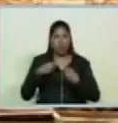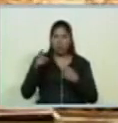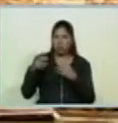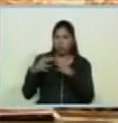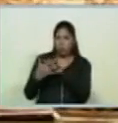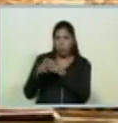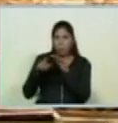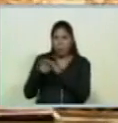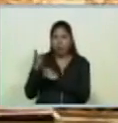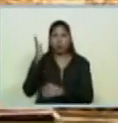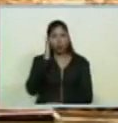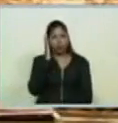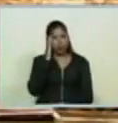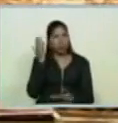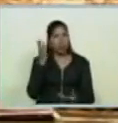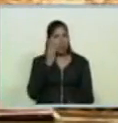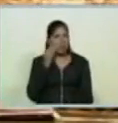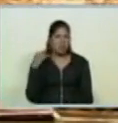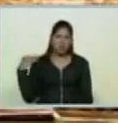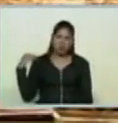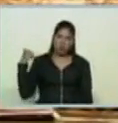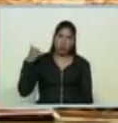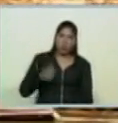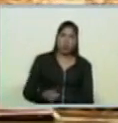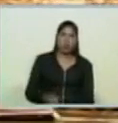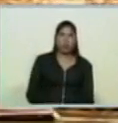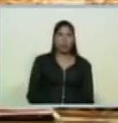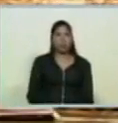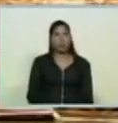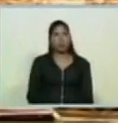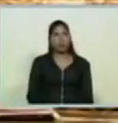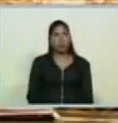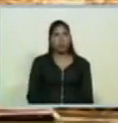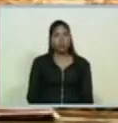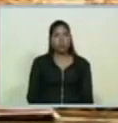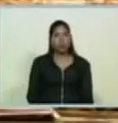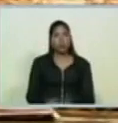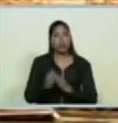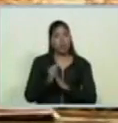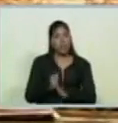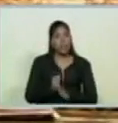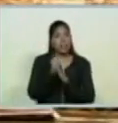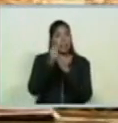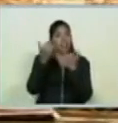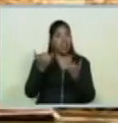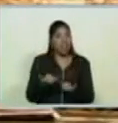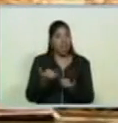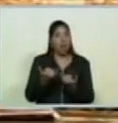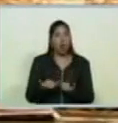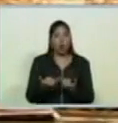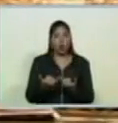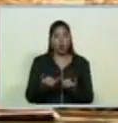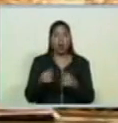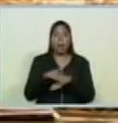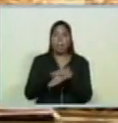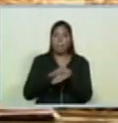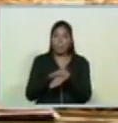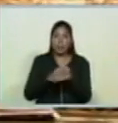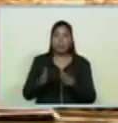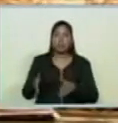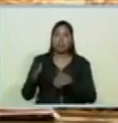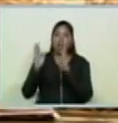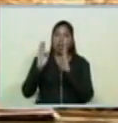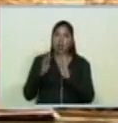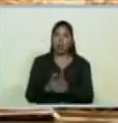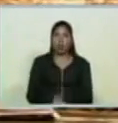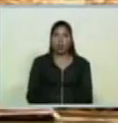esquina, de la comunidad, hombres y mujeres de a pie, que están al mando de los ministerios de la República, porque somos